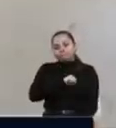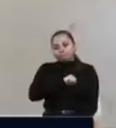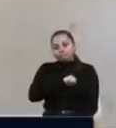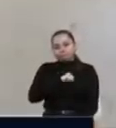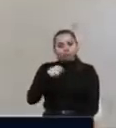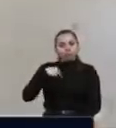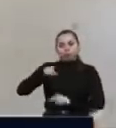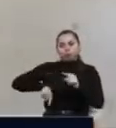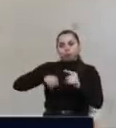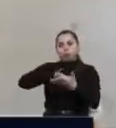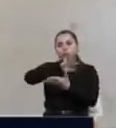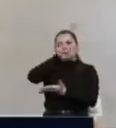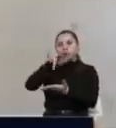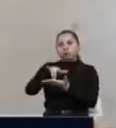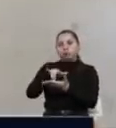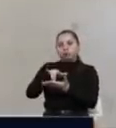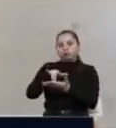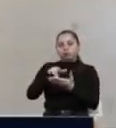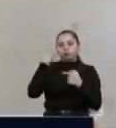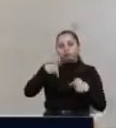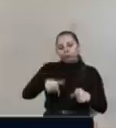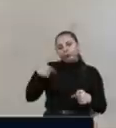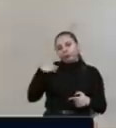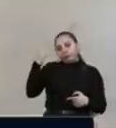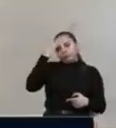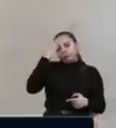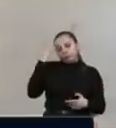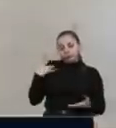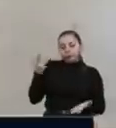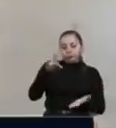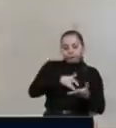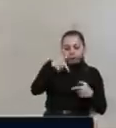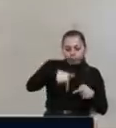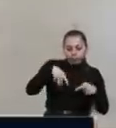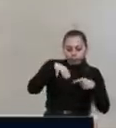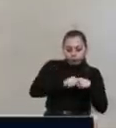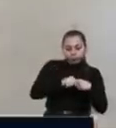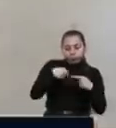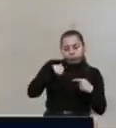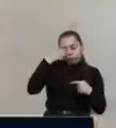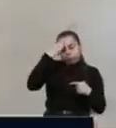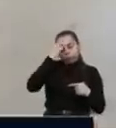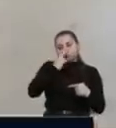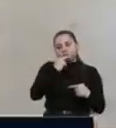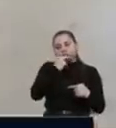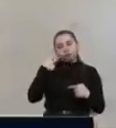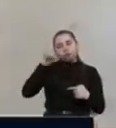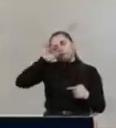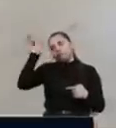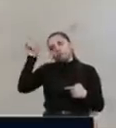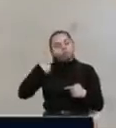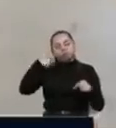desafortunadamente no pude asistir, senador Luna, porque tenía que atender esta situación.